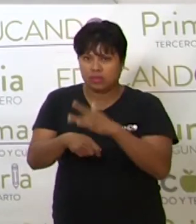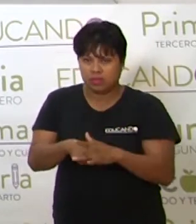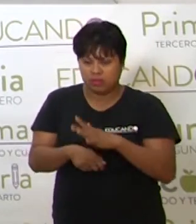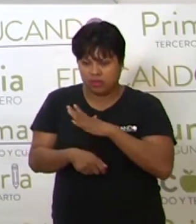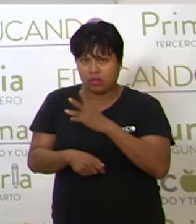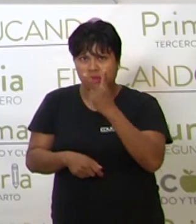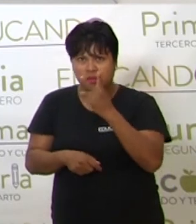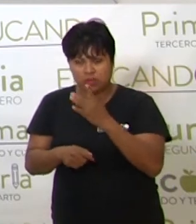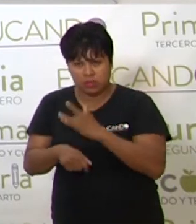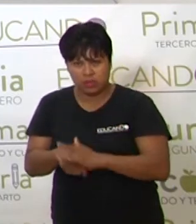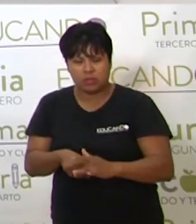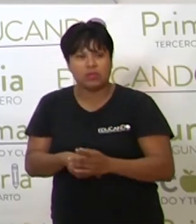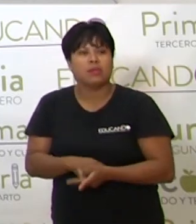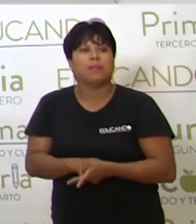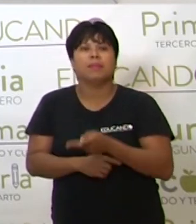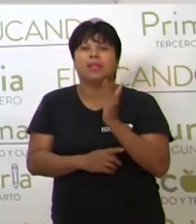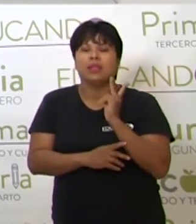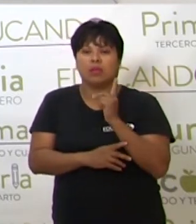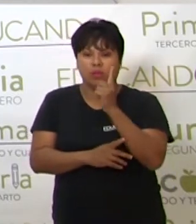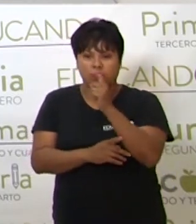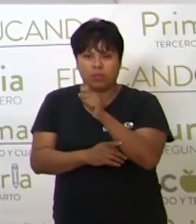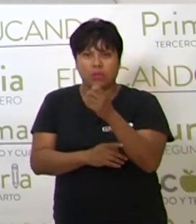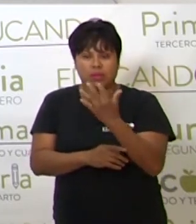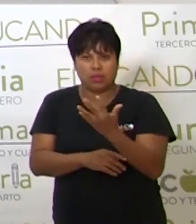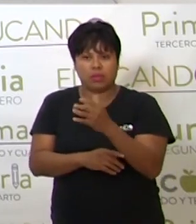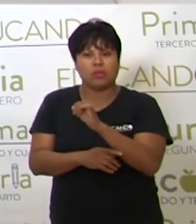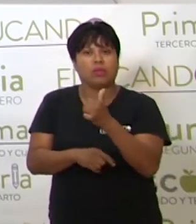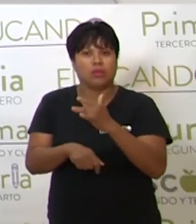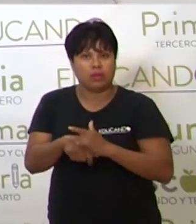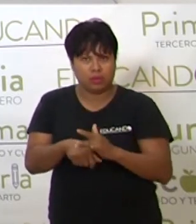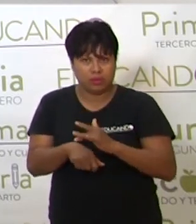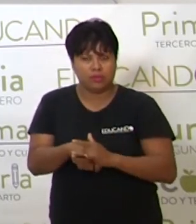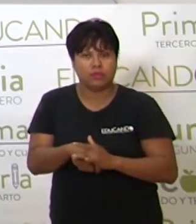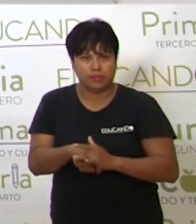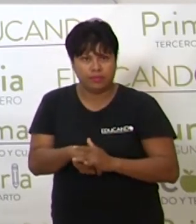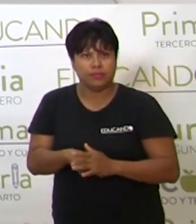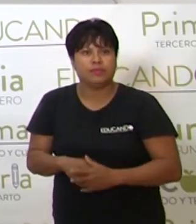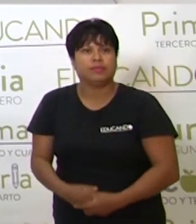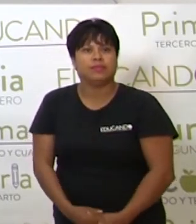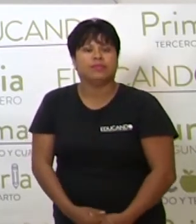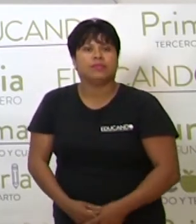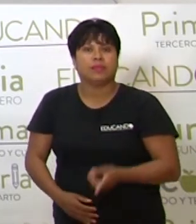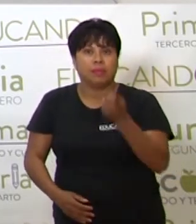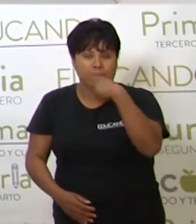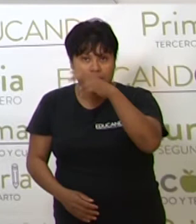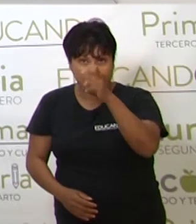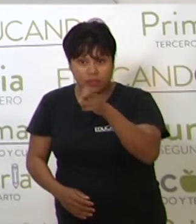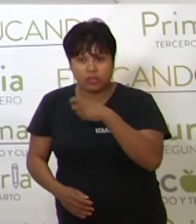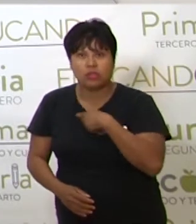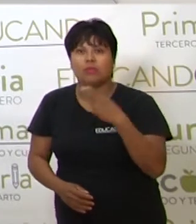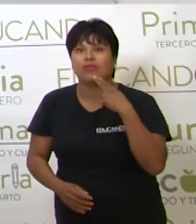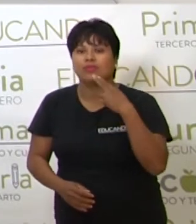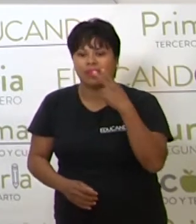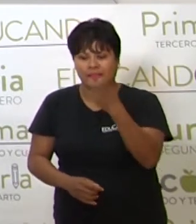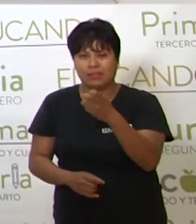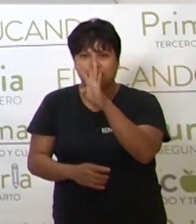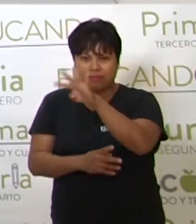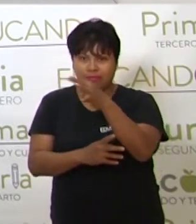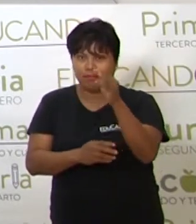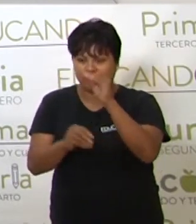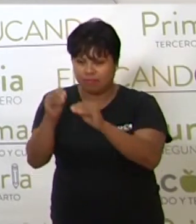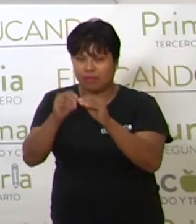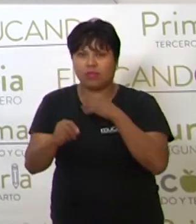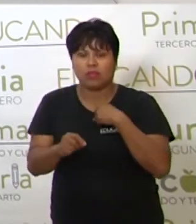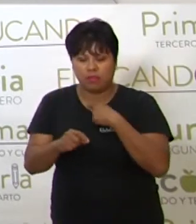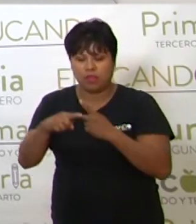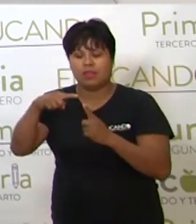quesos pero y un quinto de otro queso más y para ello voy a ocupar este gráfico igual lo voy a dividir